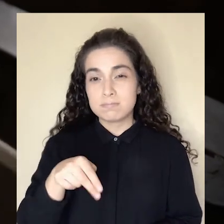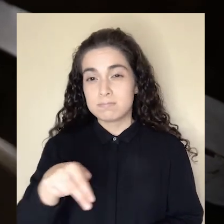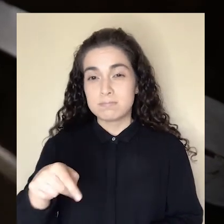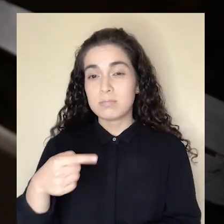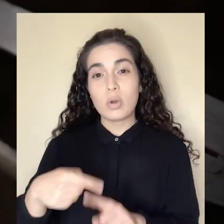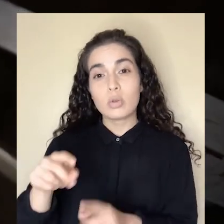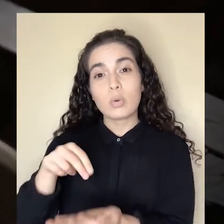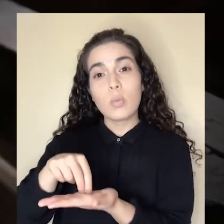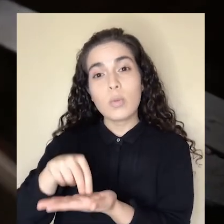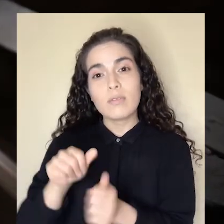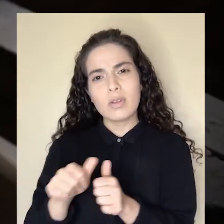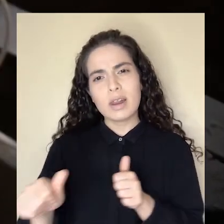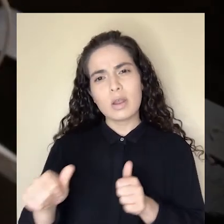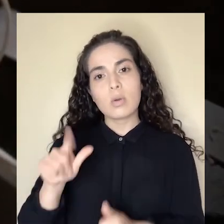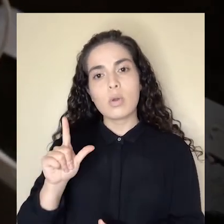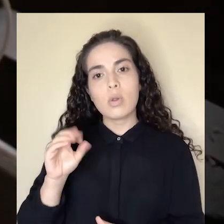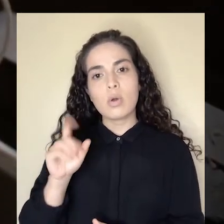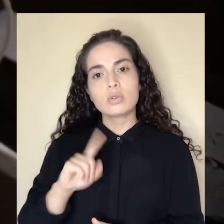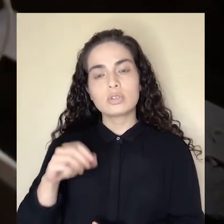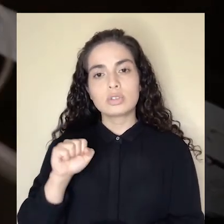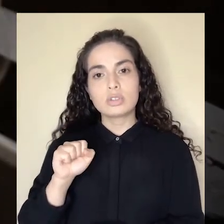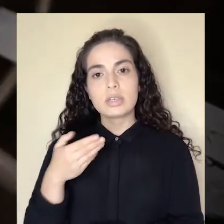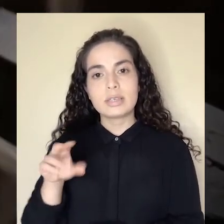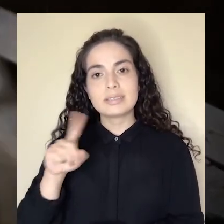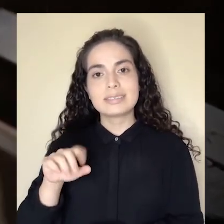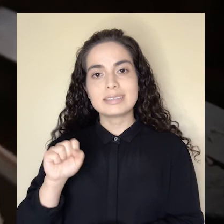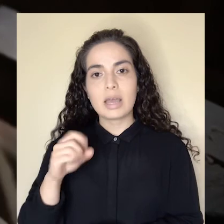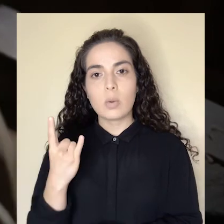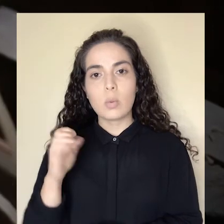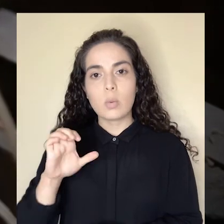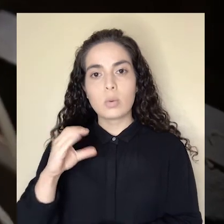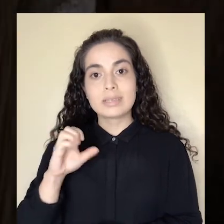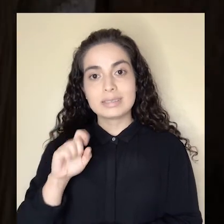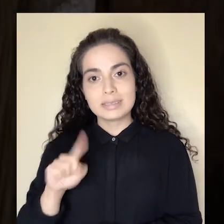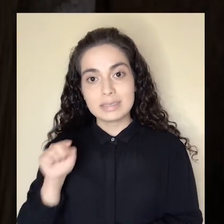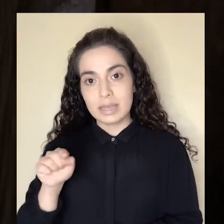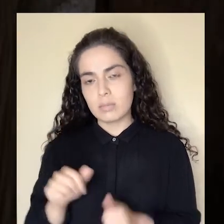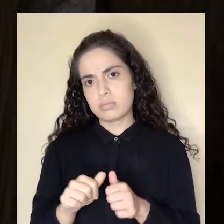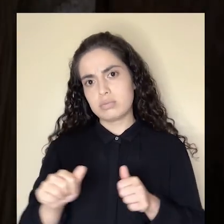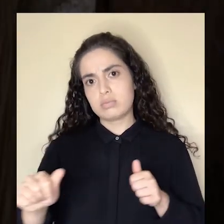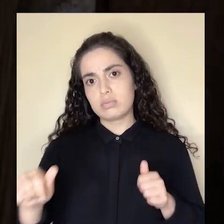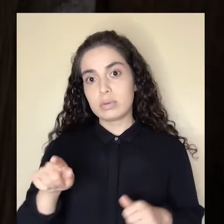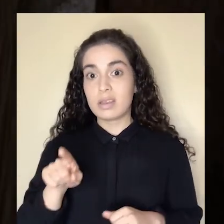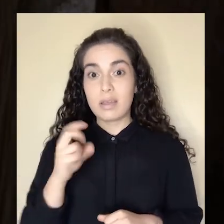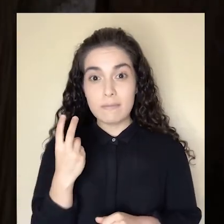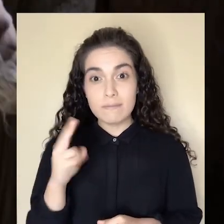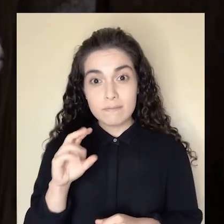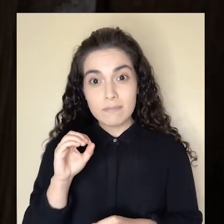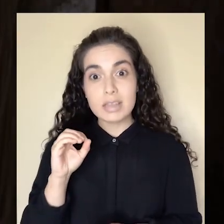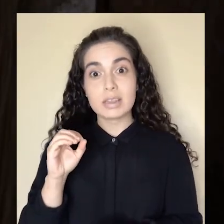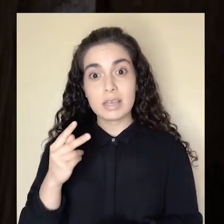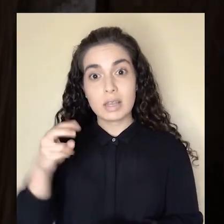que se llamaba Los Sauces. Había que caminar 20 kilómetros y después ir 20 y después volver